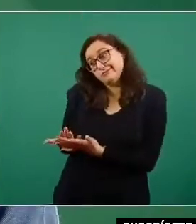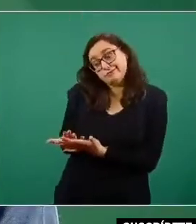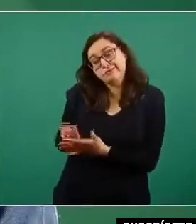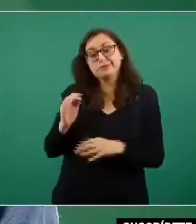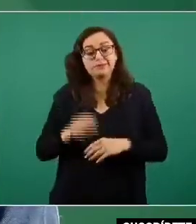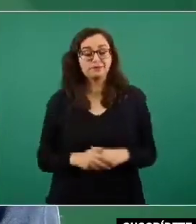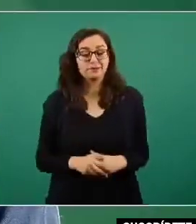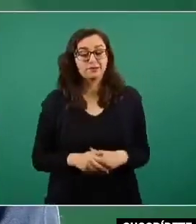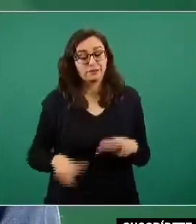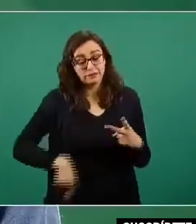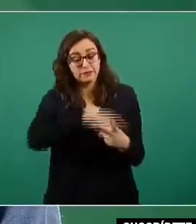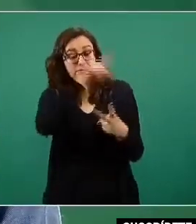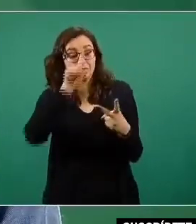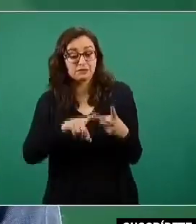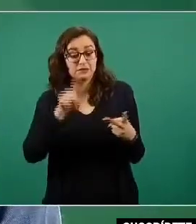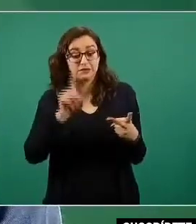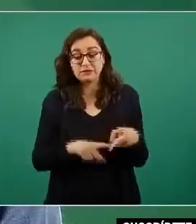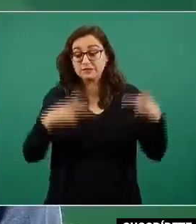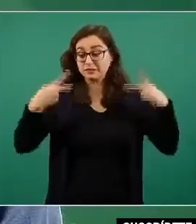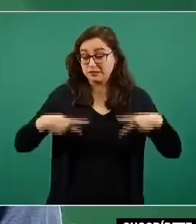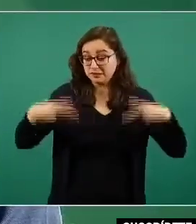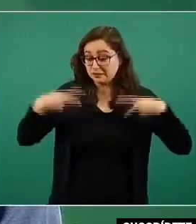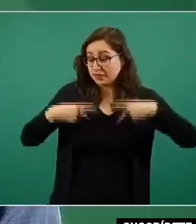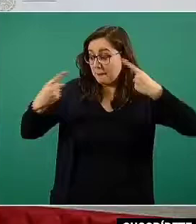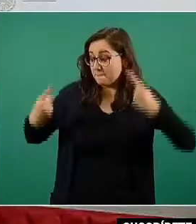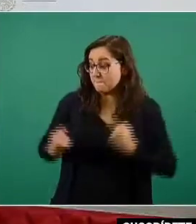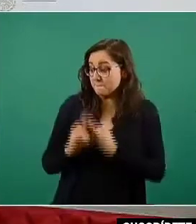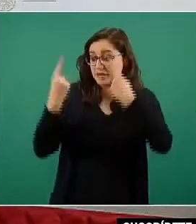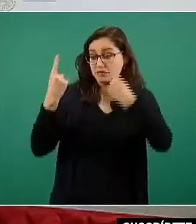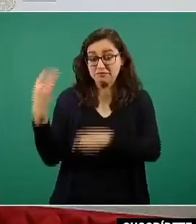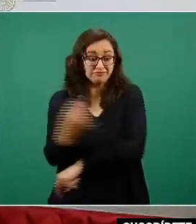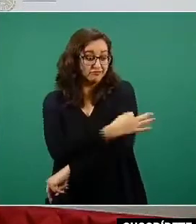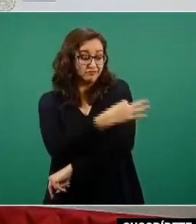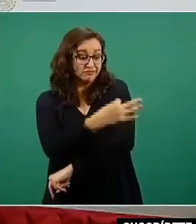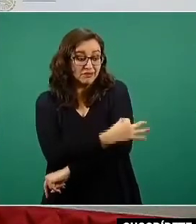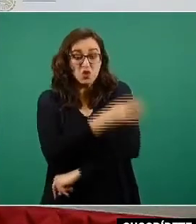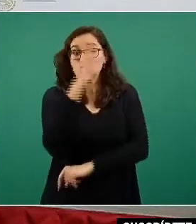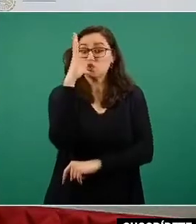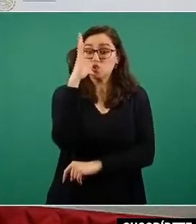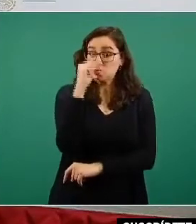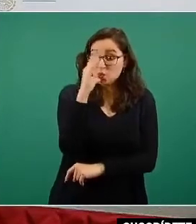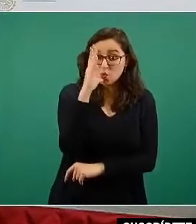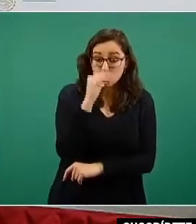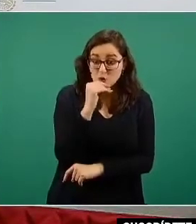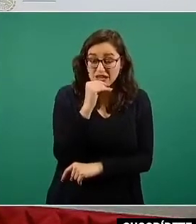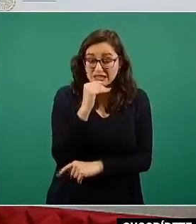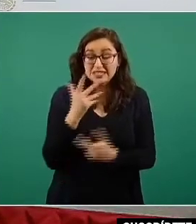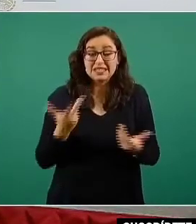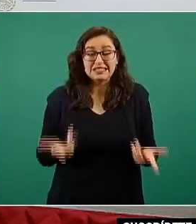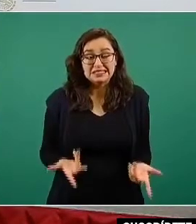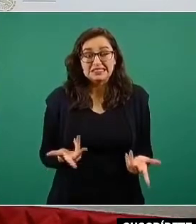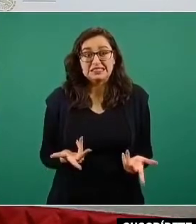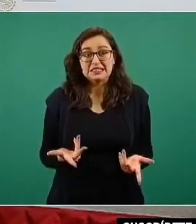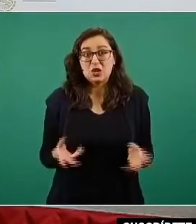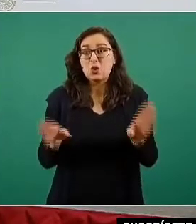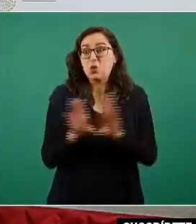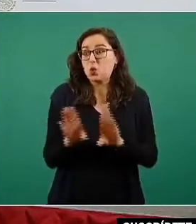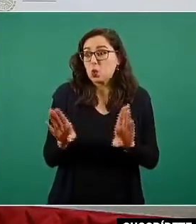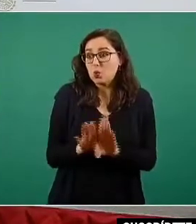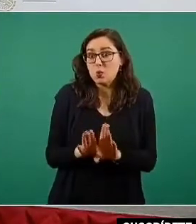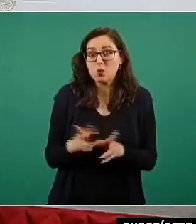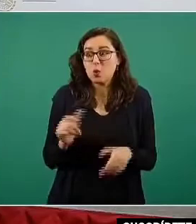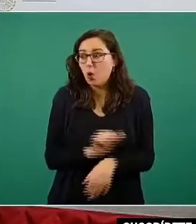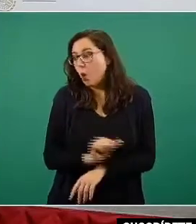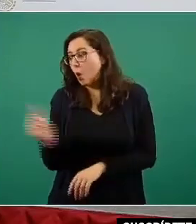a alternativas para personas que tienen alergias graves y por lo tanto tienen una contraindicación relativa de uso de la vacuna